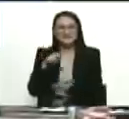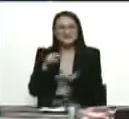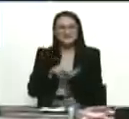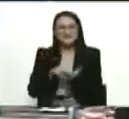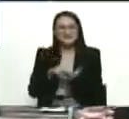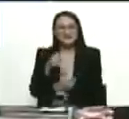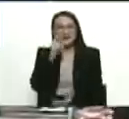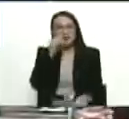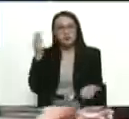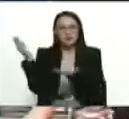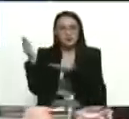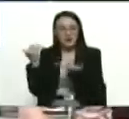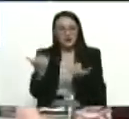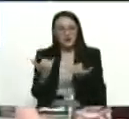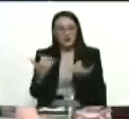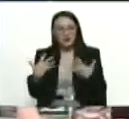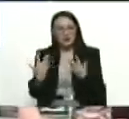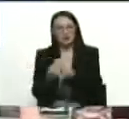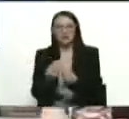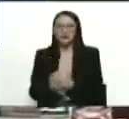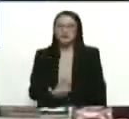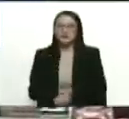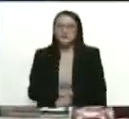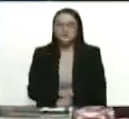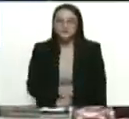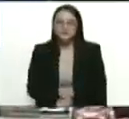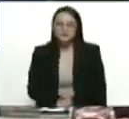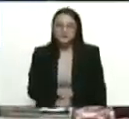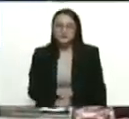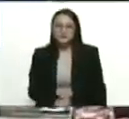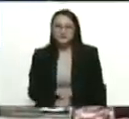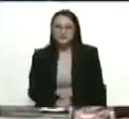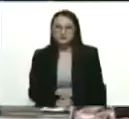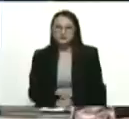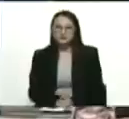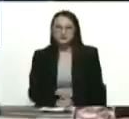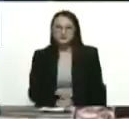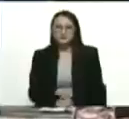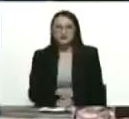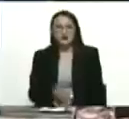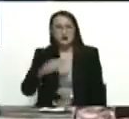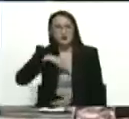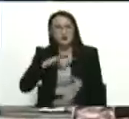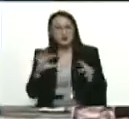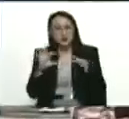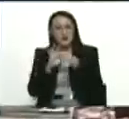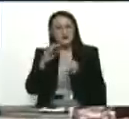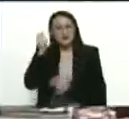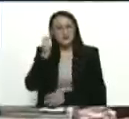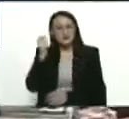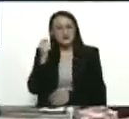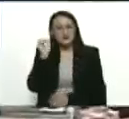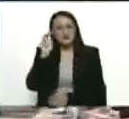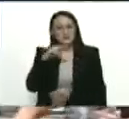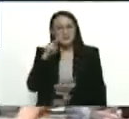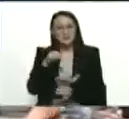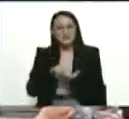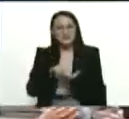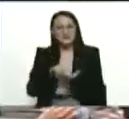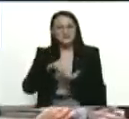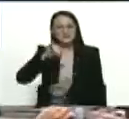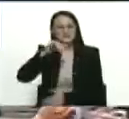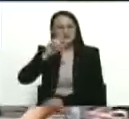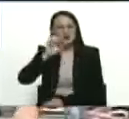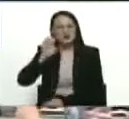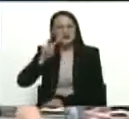Pedro Infante, que está con nosotros. A nuestro enlace, diputado de la Asamblea Nacional, José